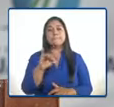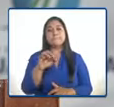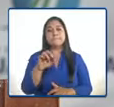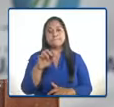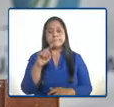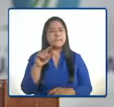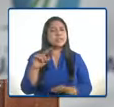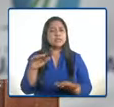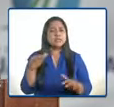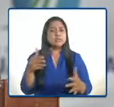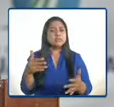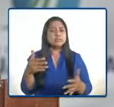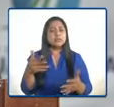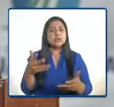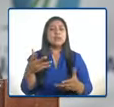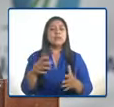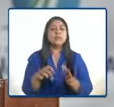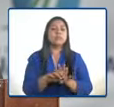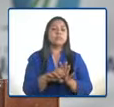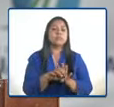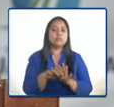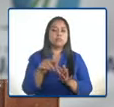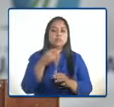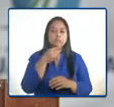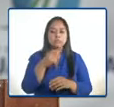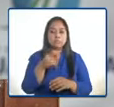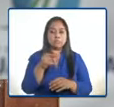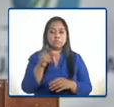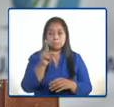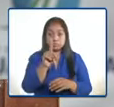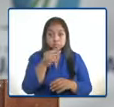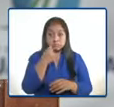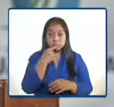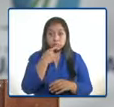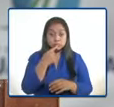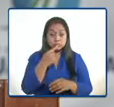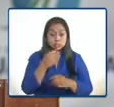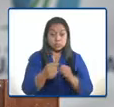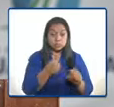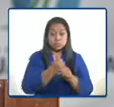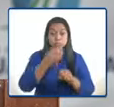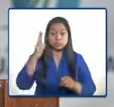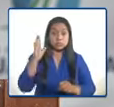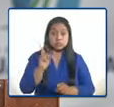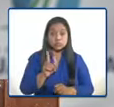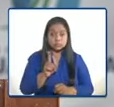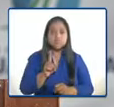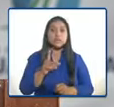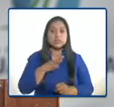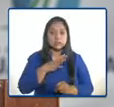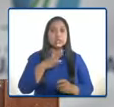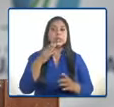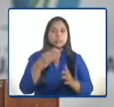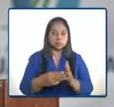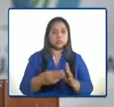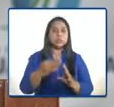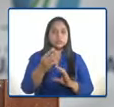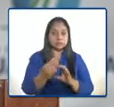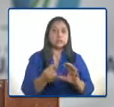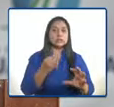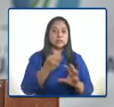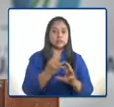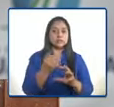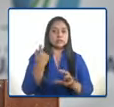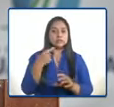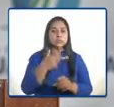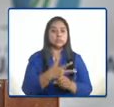debido a que el incumplimiento de este código trae sanciones internacionales para nuestras